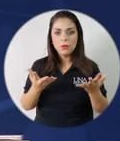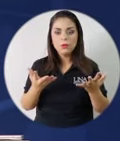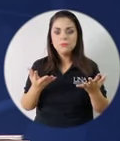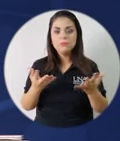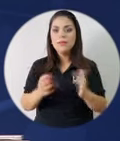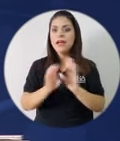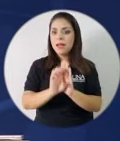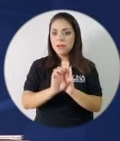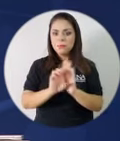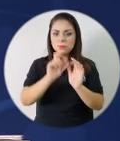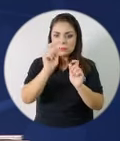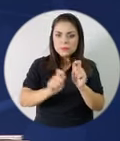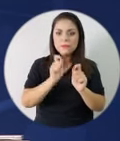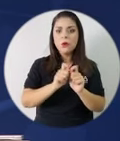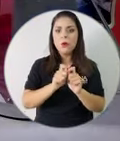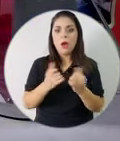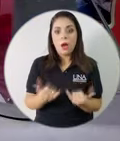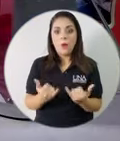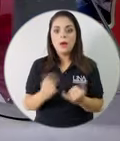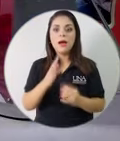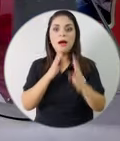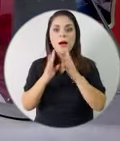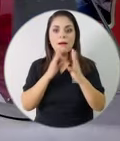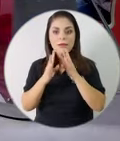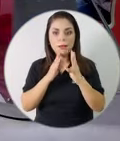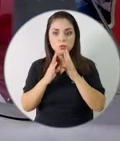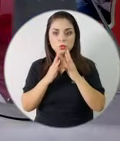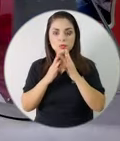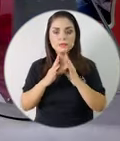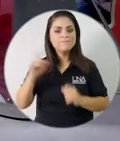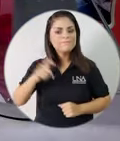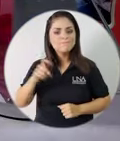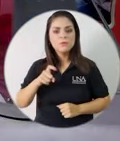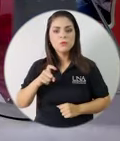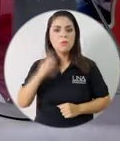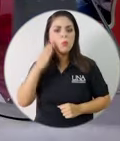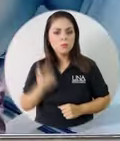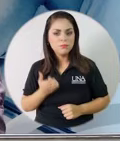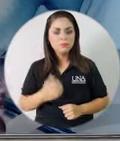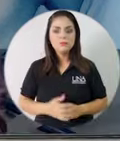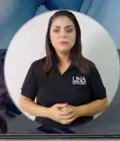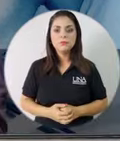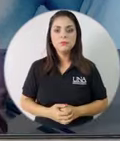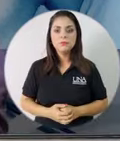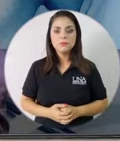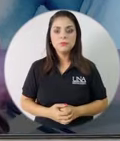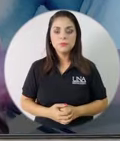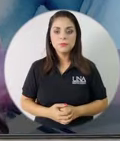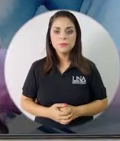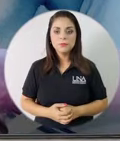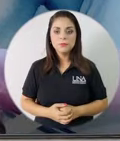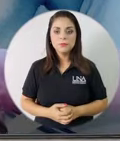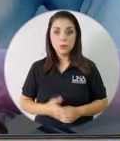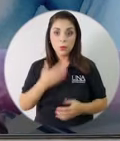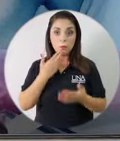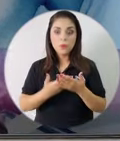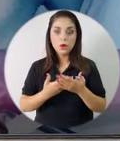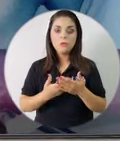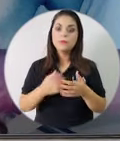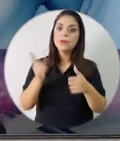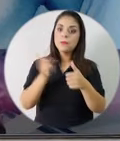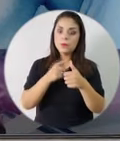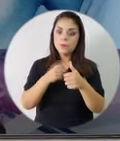caso específico que estamos hablando hoy se necesitan? Bueno, lo primero creo que